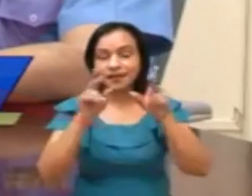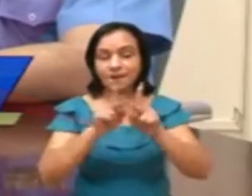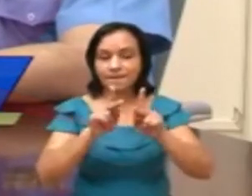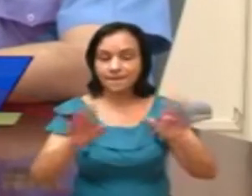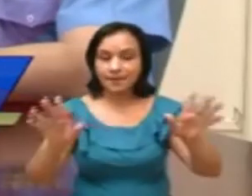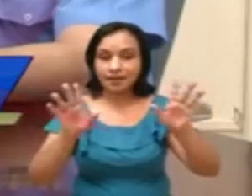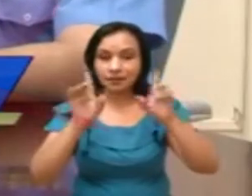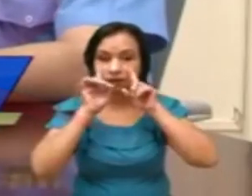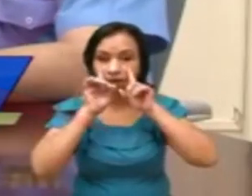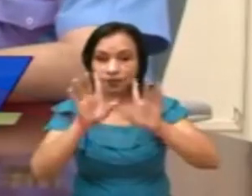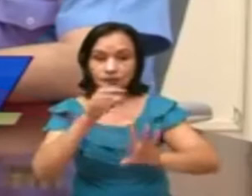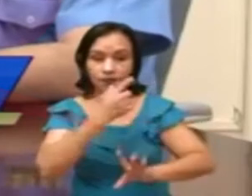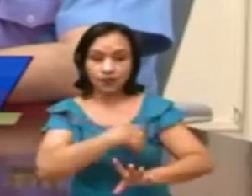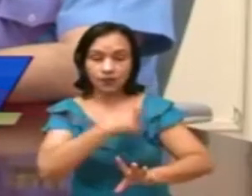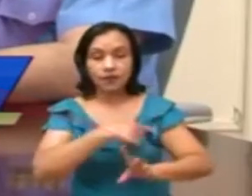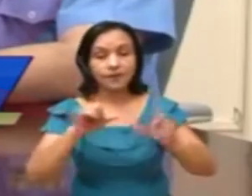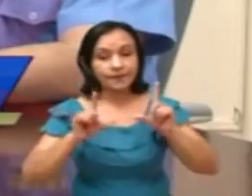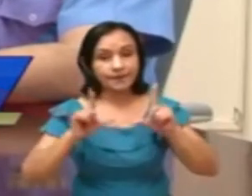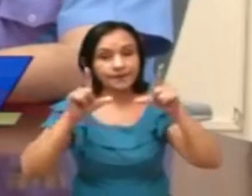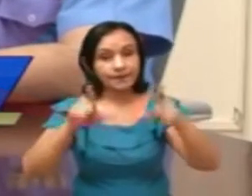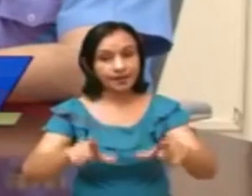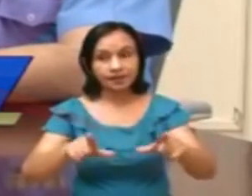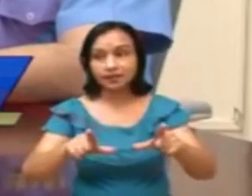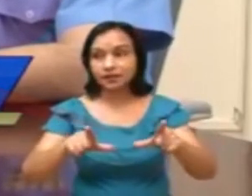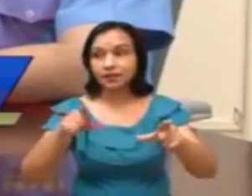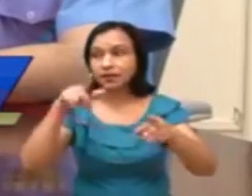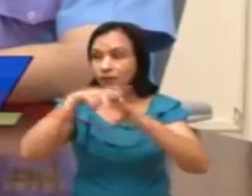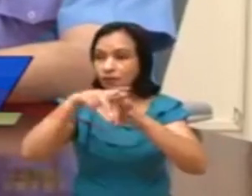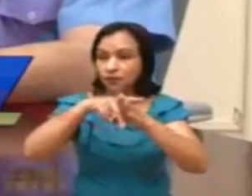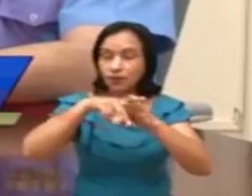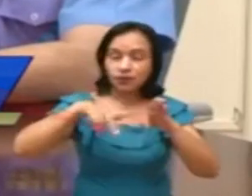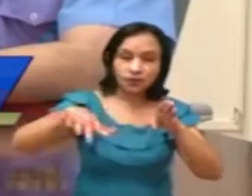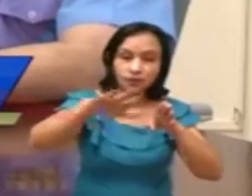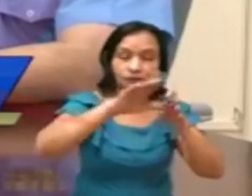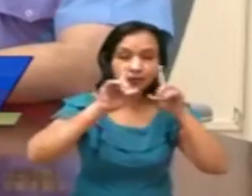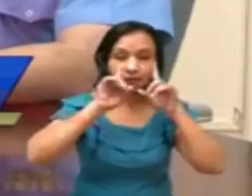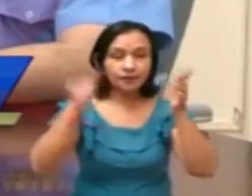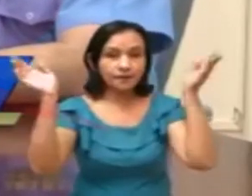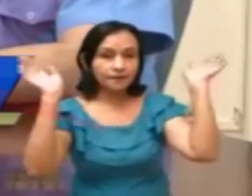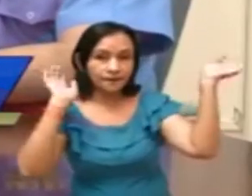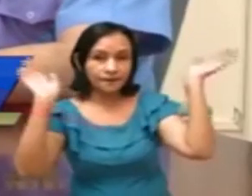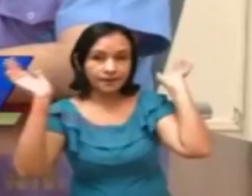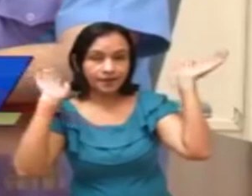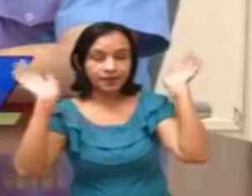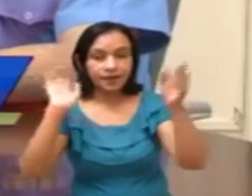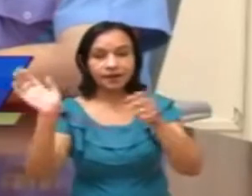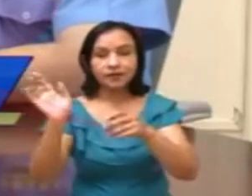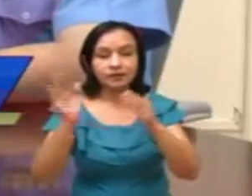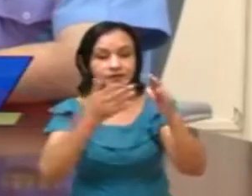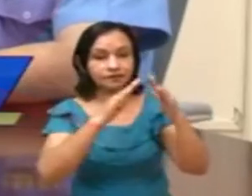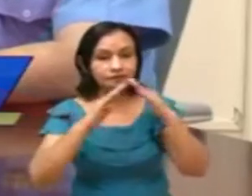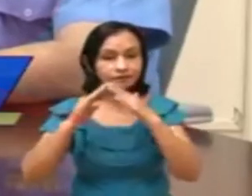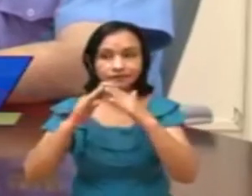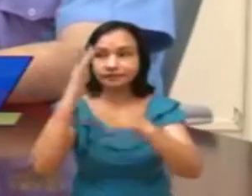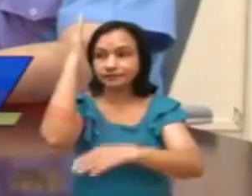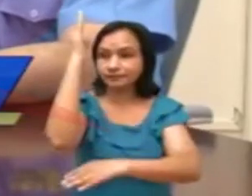seguridad escolar, que estamos con las matrículas ahorita, sí. Plan de seguridad en el campo, seguridad en los mercados, en los barrios, paradas de buses, terminales